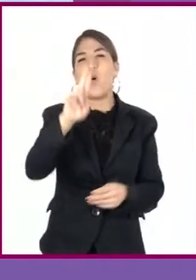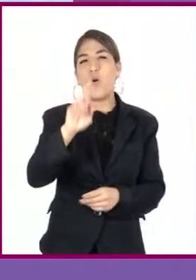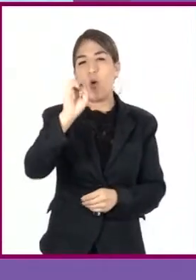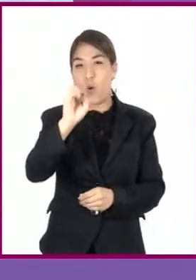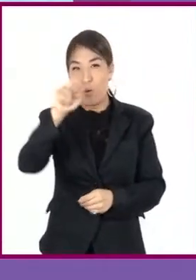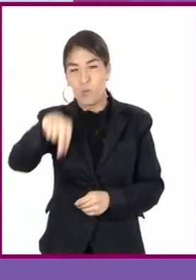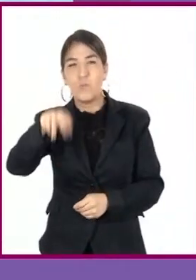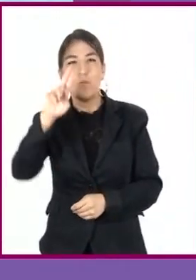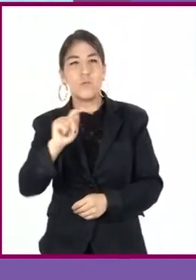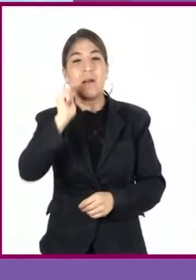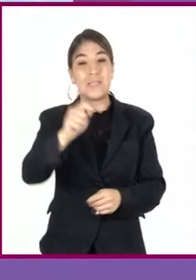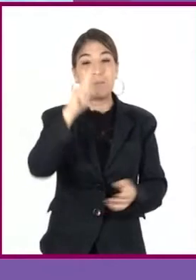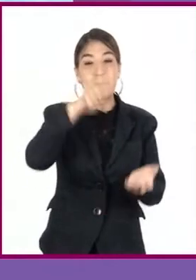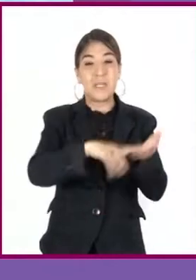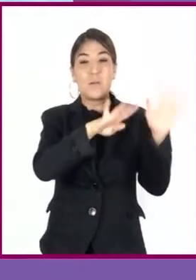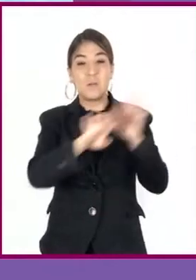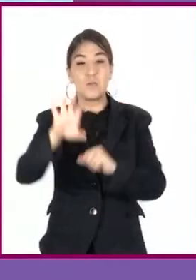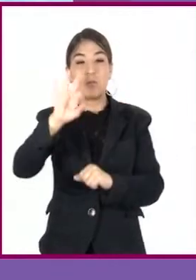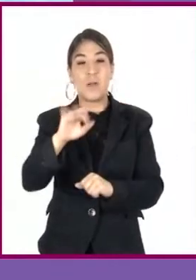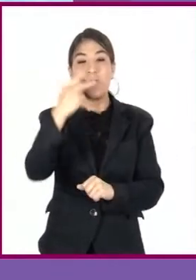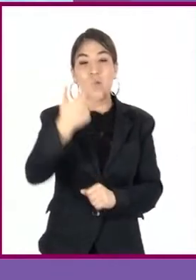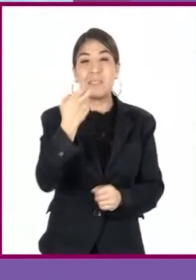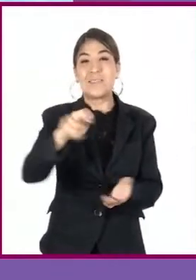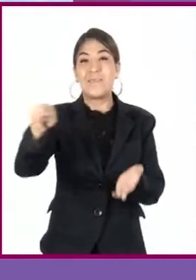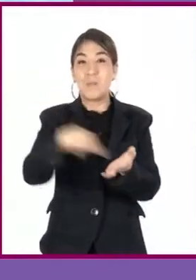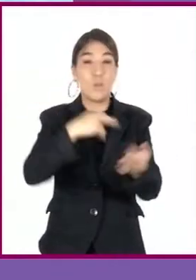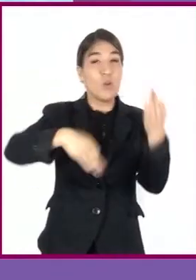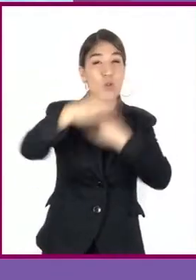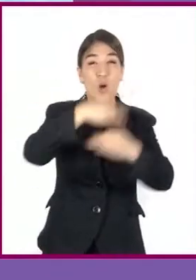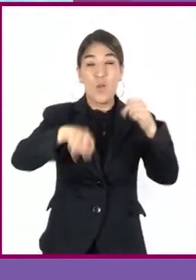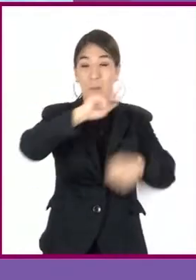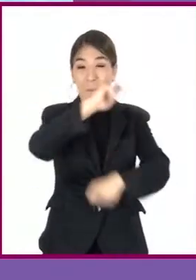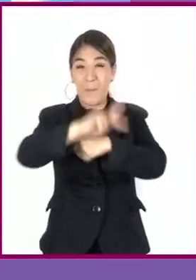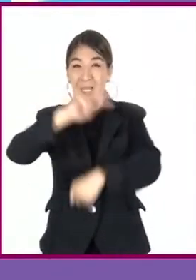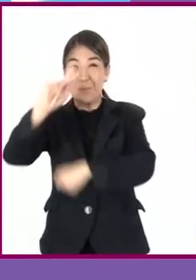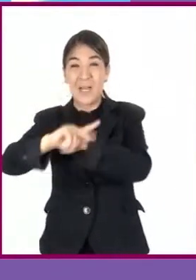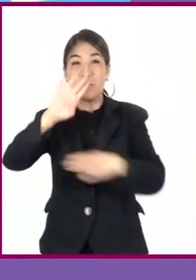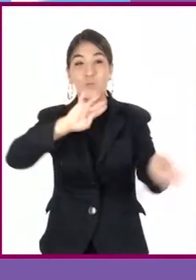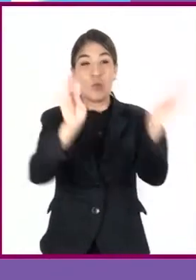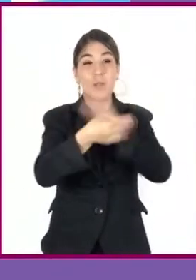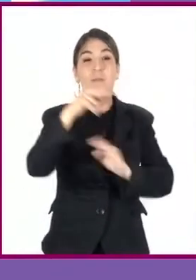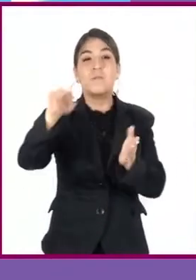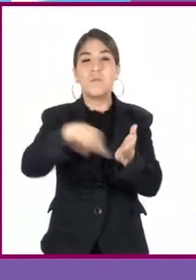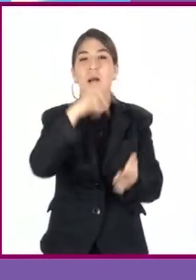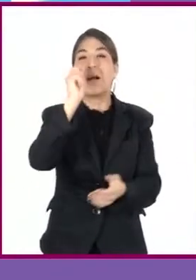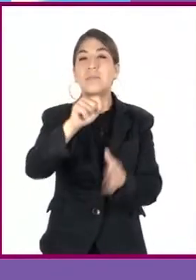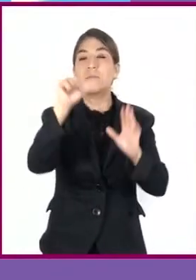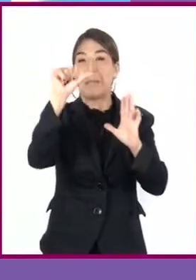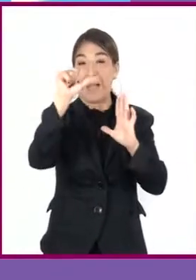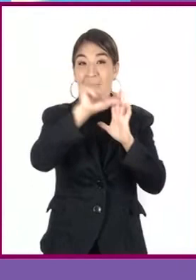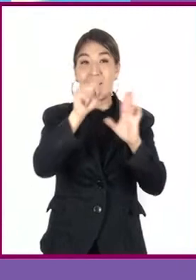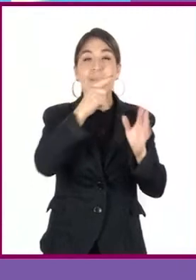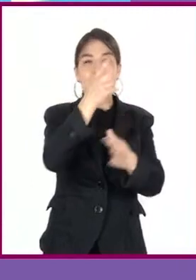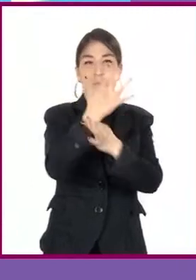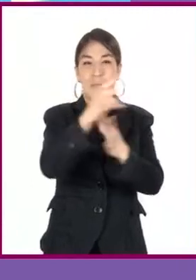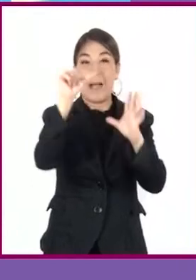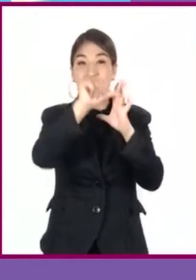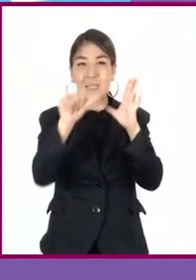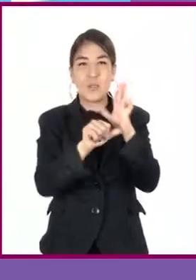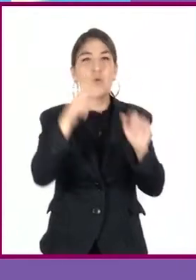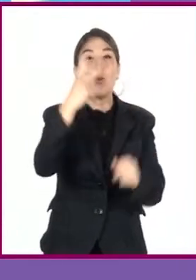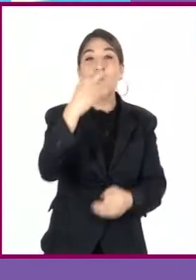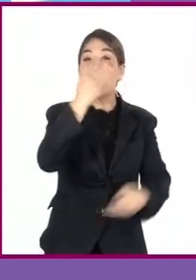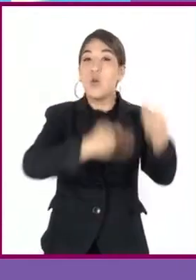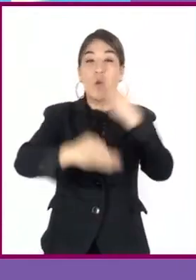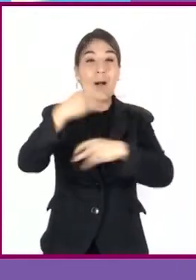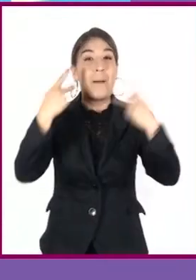por la mayoría de los países del mundo, se estableció en su artículo 2 que toda persona tiene